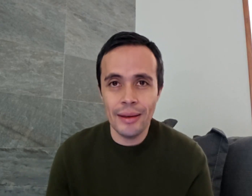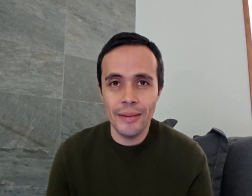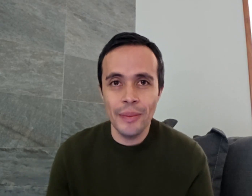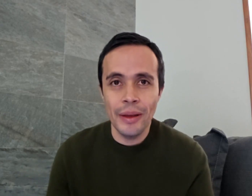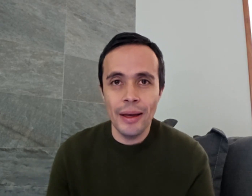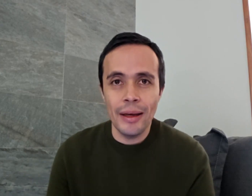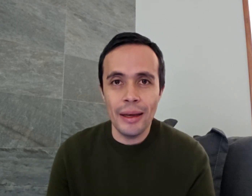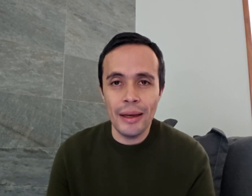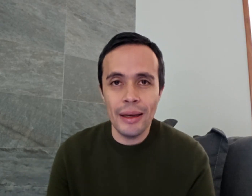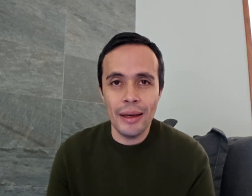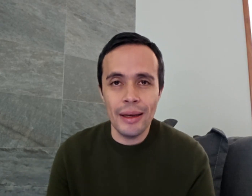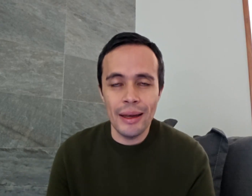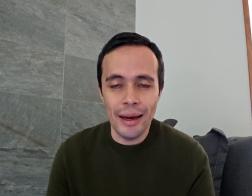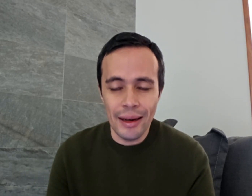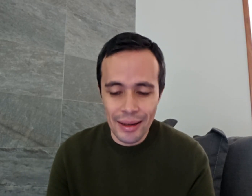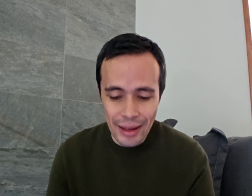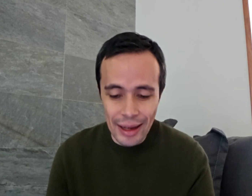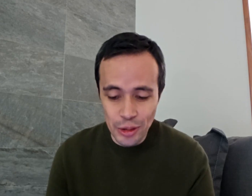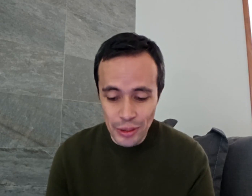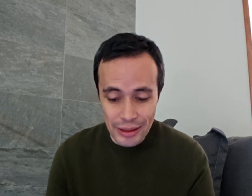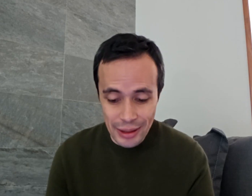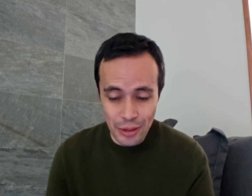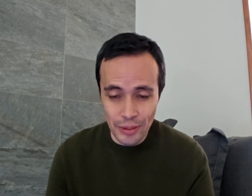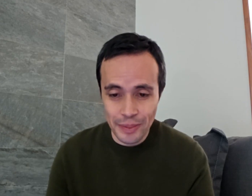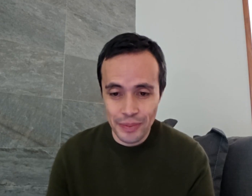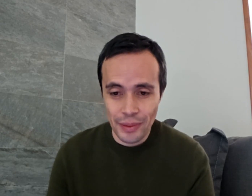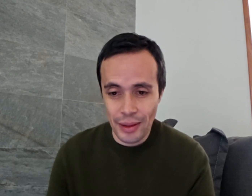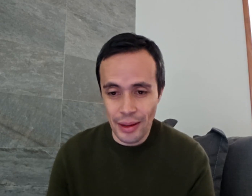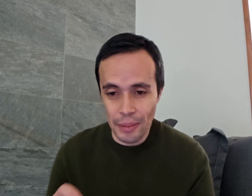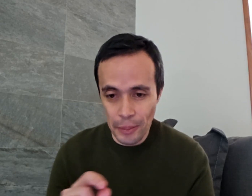seguridad. Y en este caso,